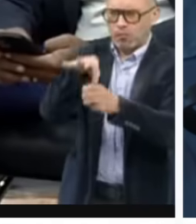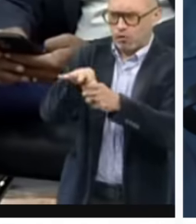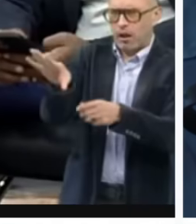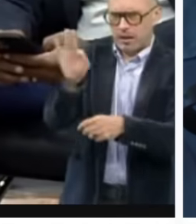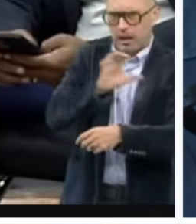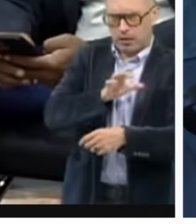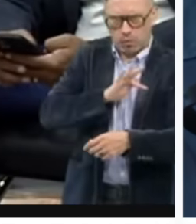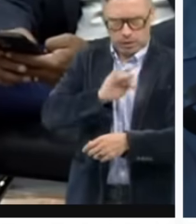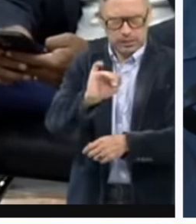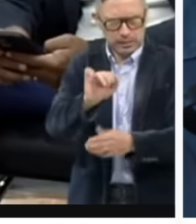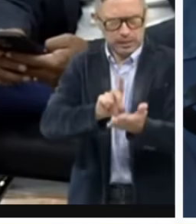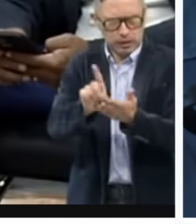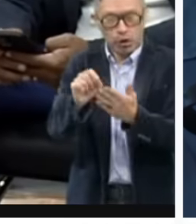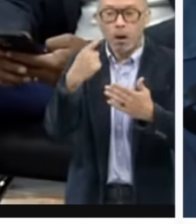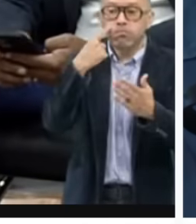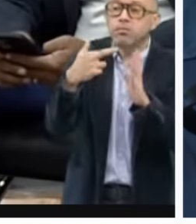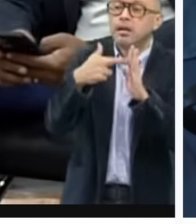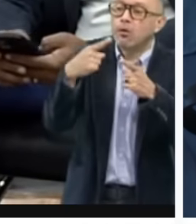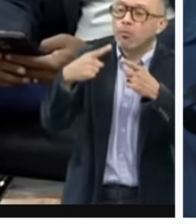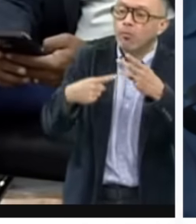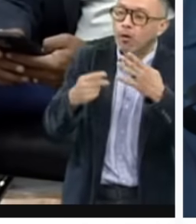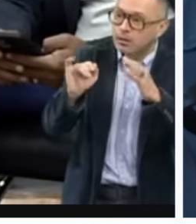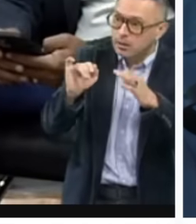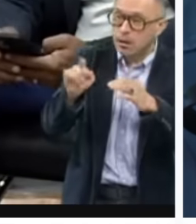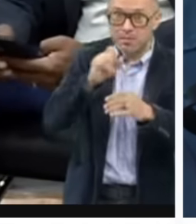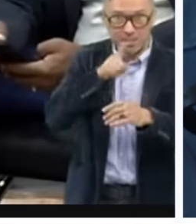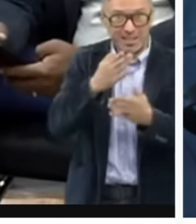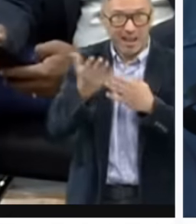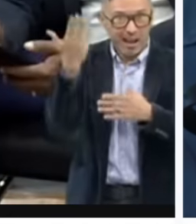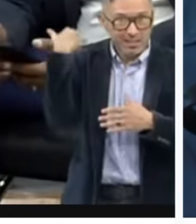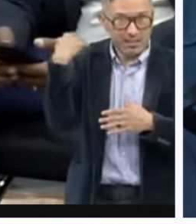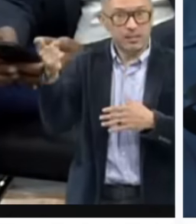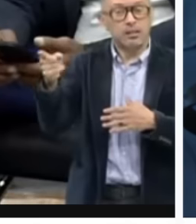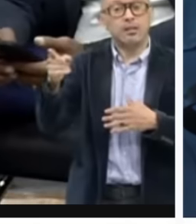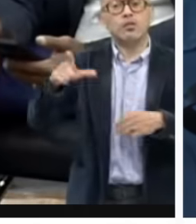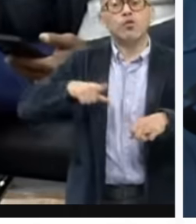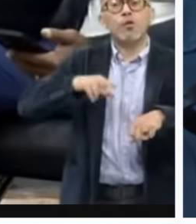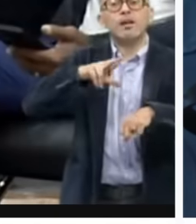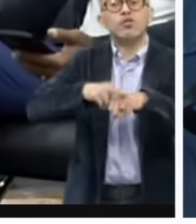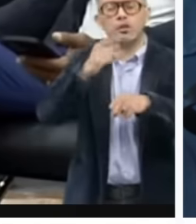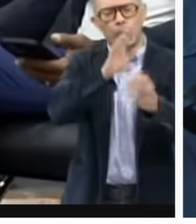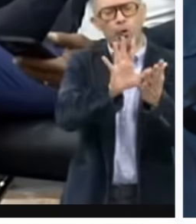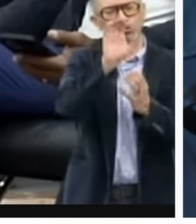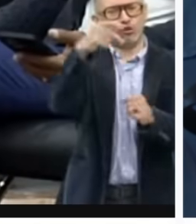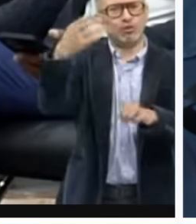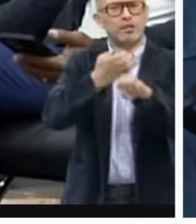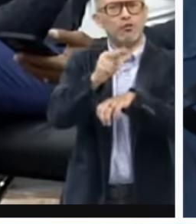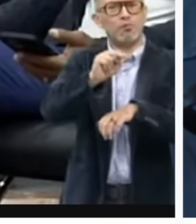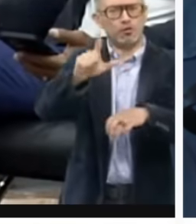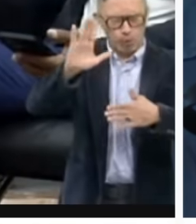pero también habría que decirlo que el gobernador juró cumplir la Constitución del Estado de Nuevo León. Tal vez alguien me dijera, ya lo hicieron con el Bronco,